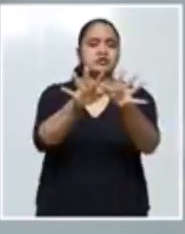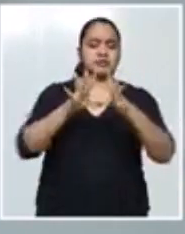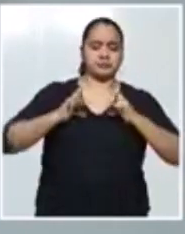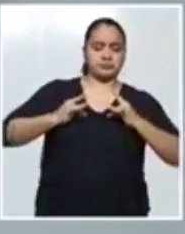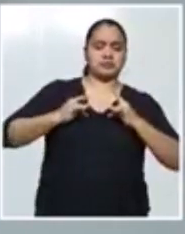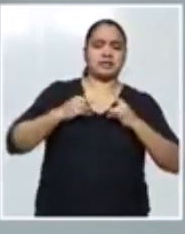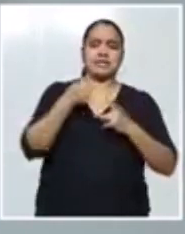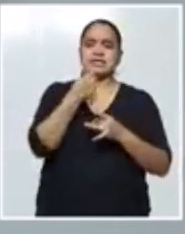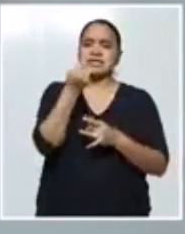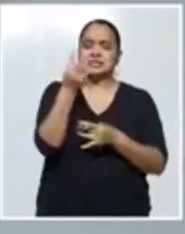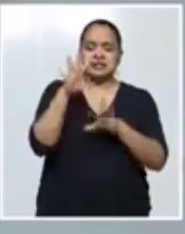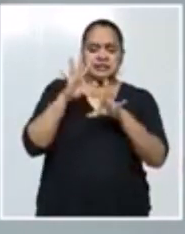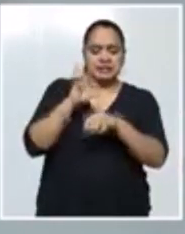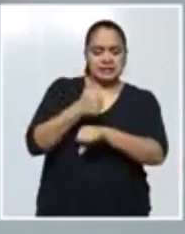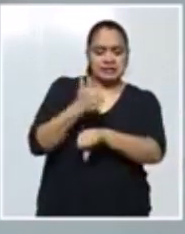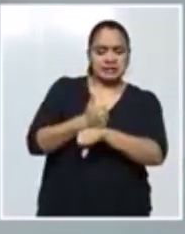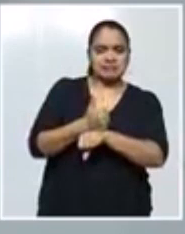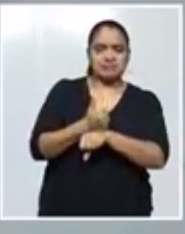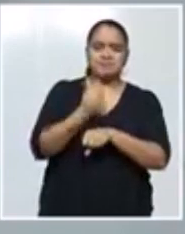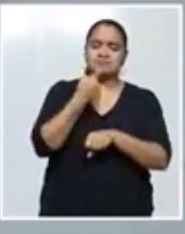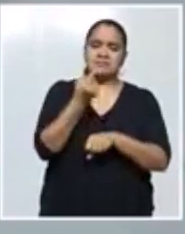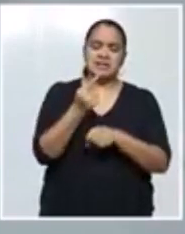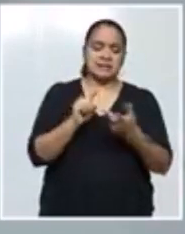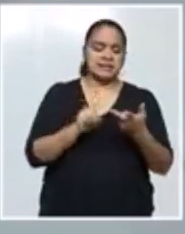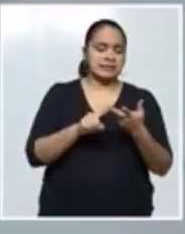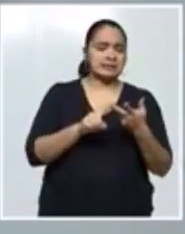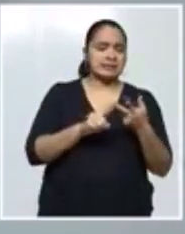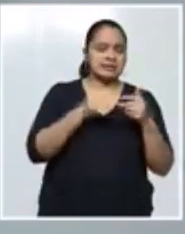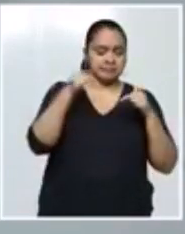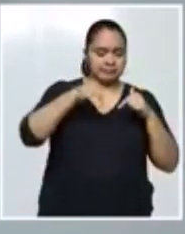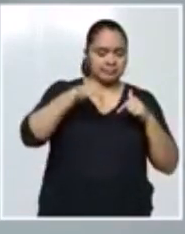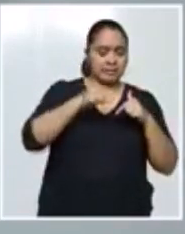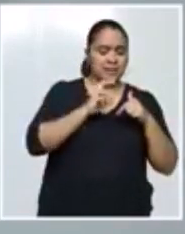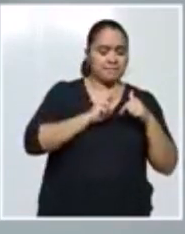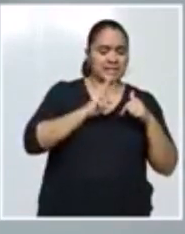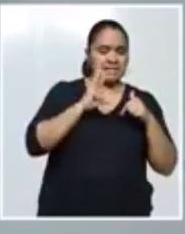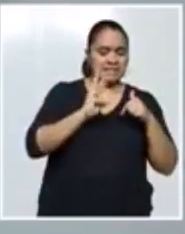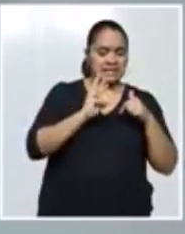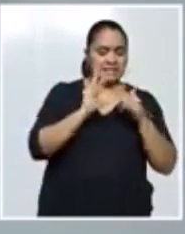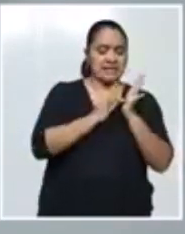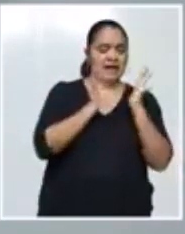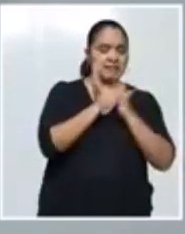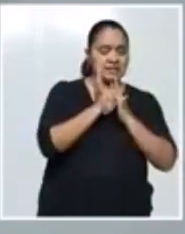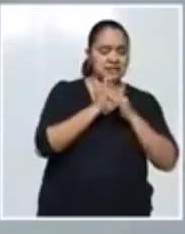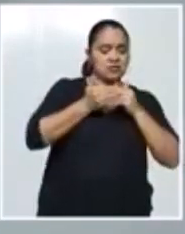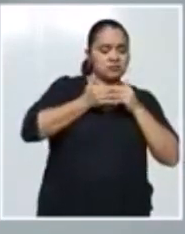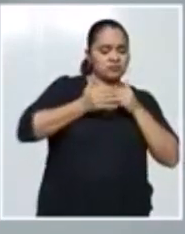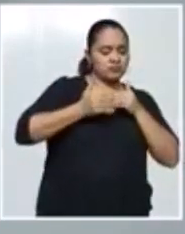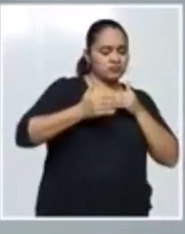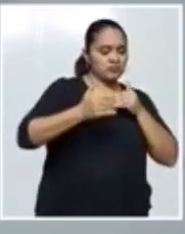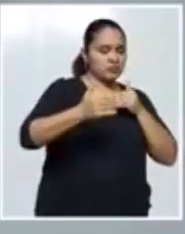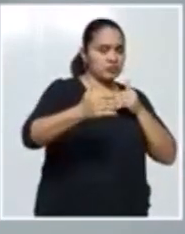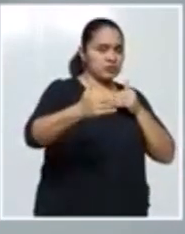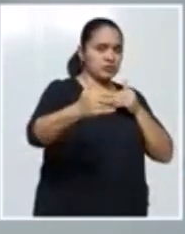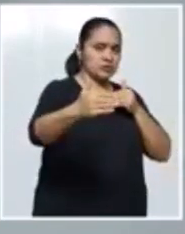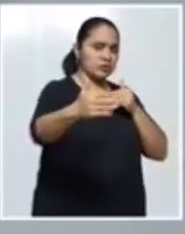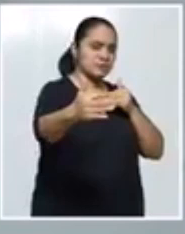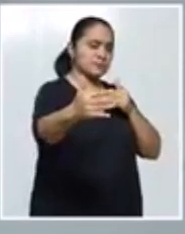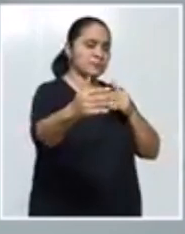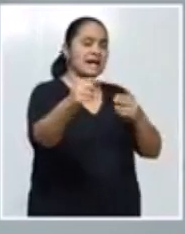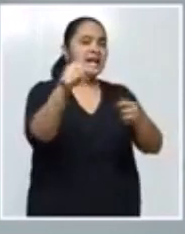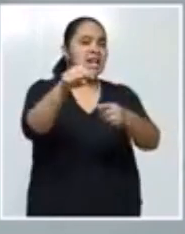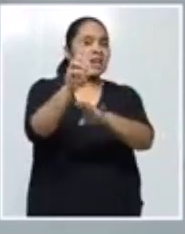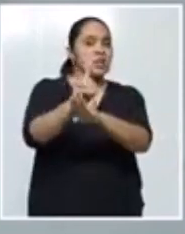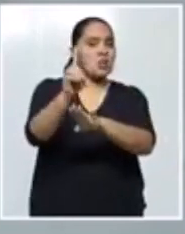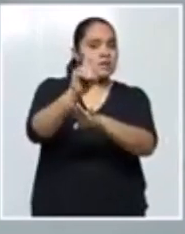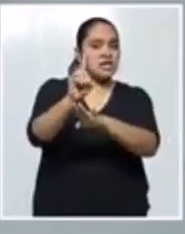se determinó a ampliar el 'toque de queda' absoluto vigente desde el domingo 26 de abril a las 3 pm hasta el día domingo